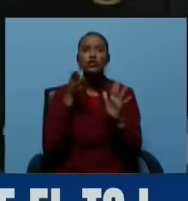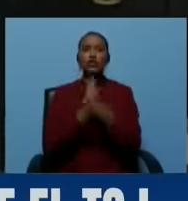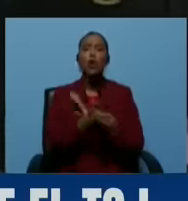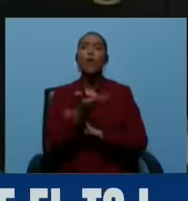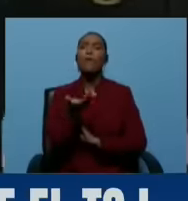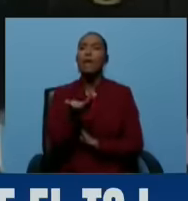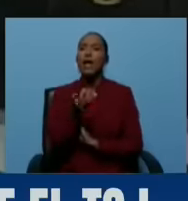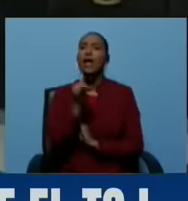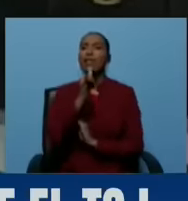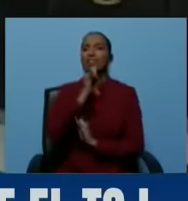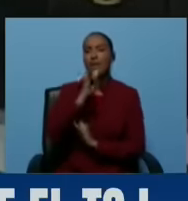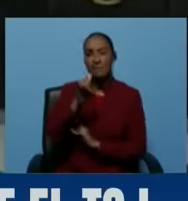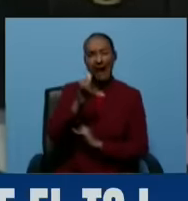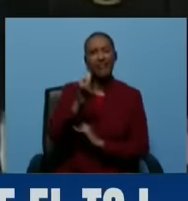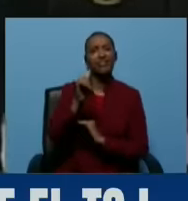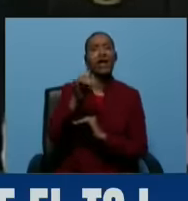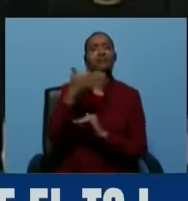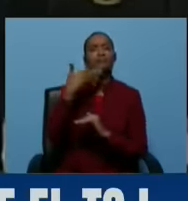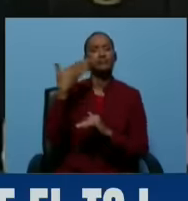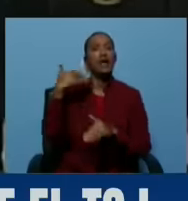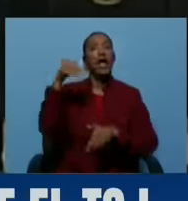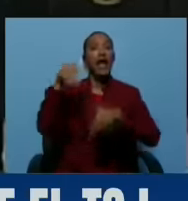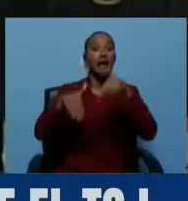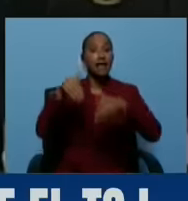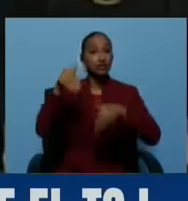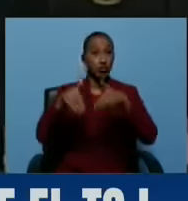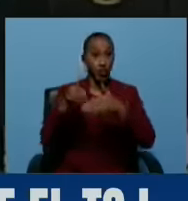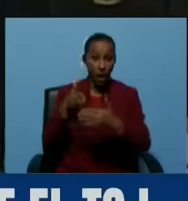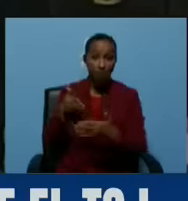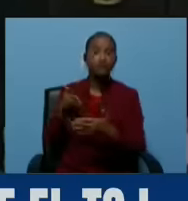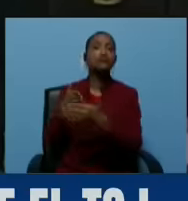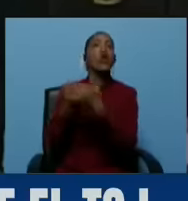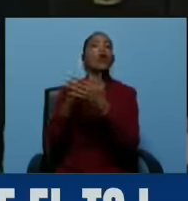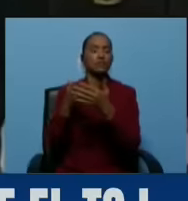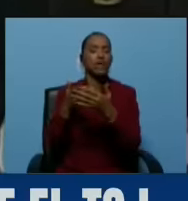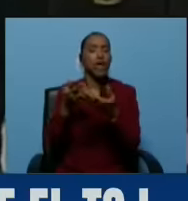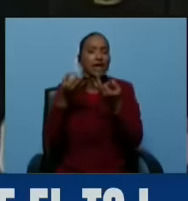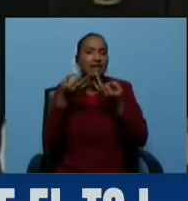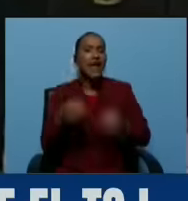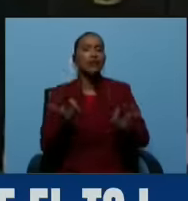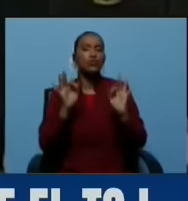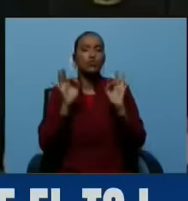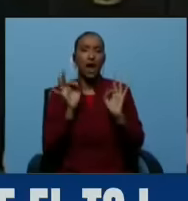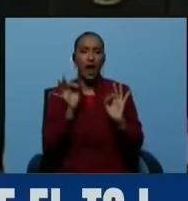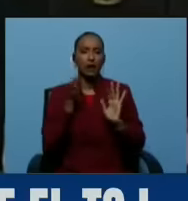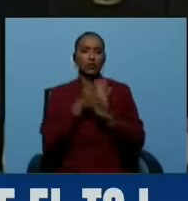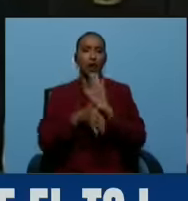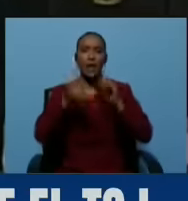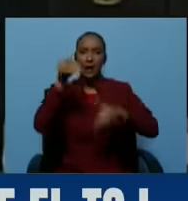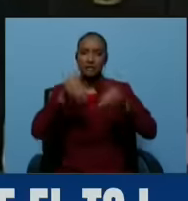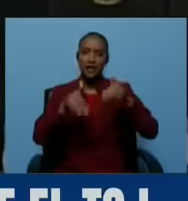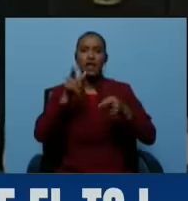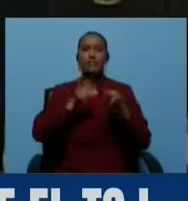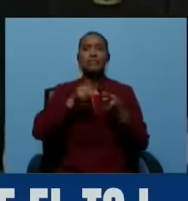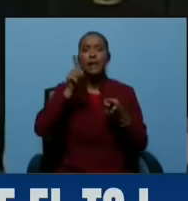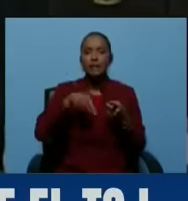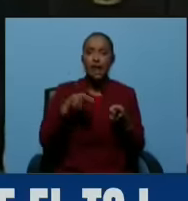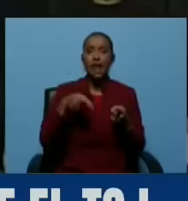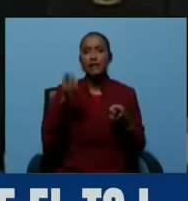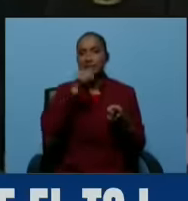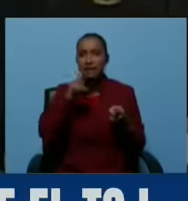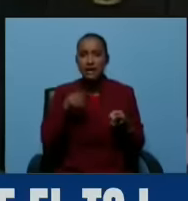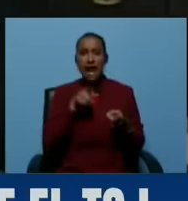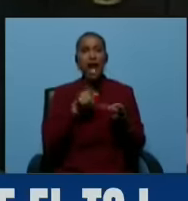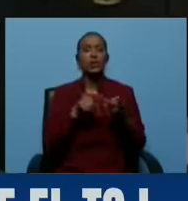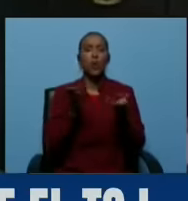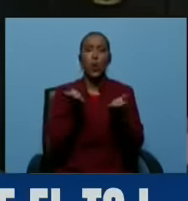contenciosas electorales que se interpongan contra los actos de naturaleza electoral que emanen de sindicatos, organizaciones gremiales, colegios